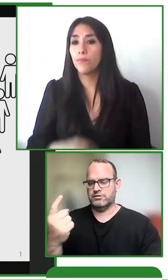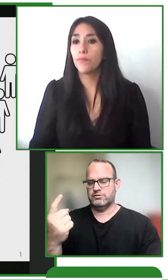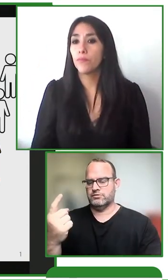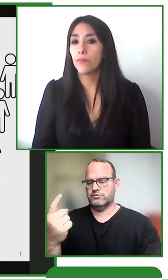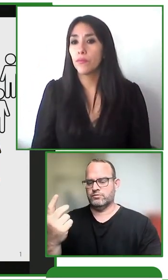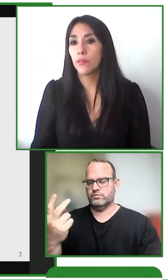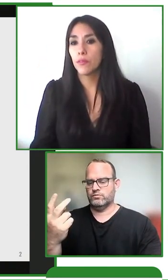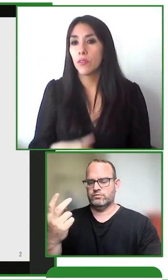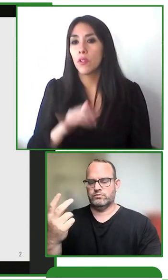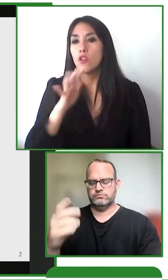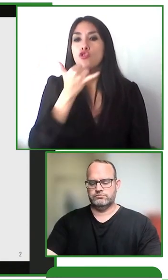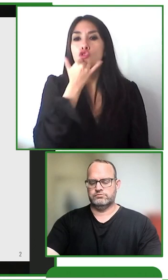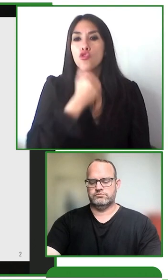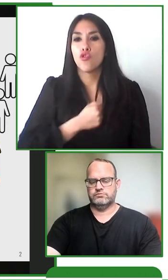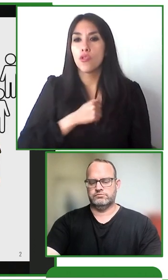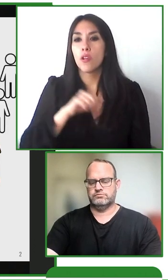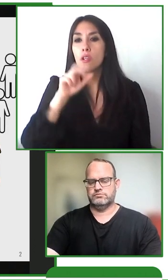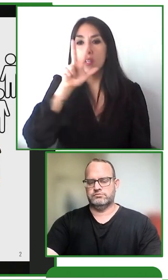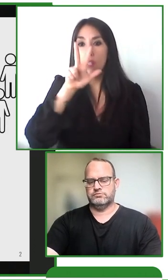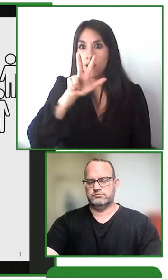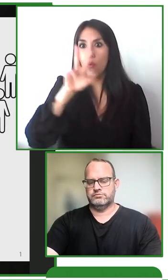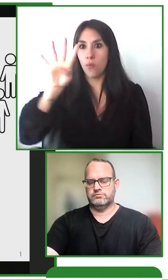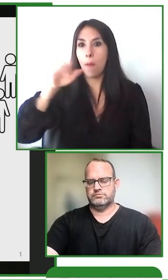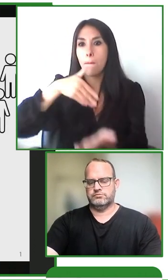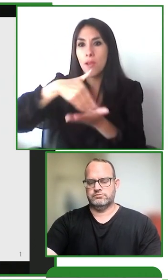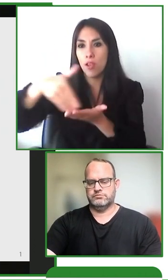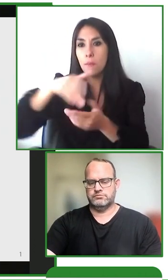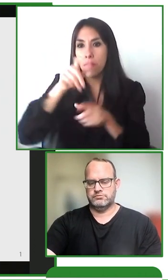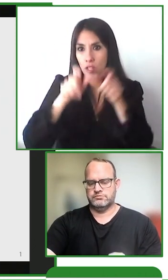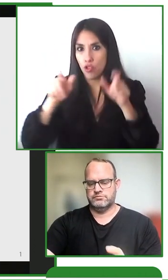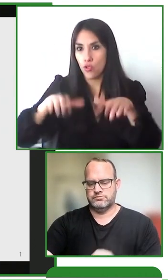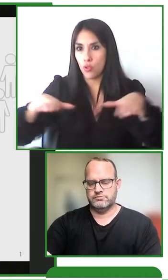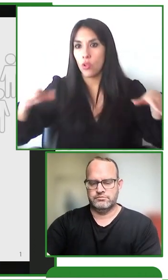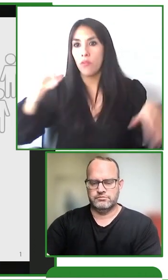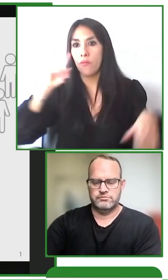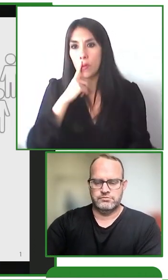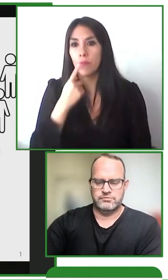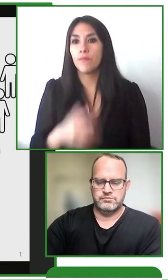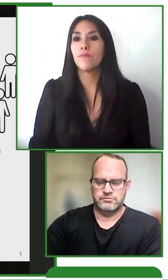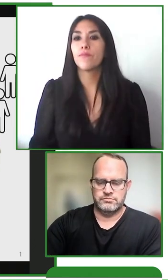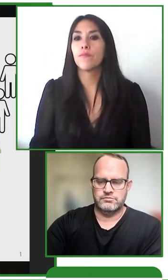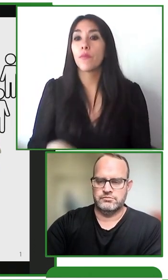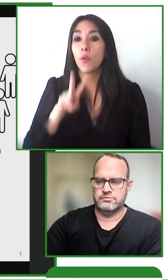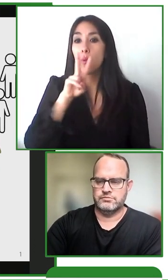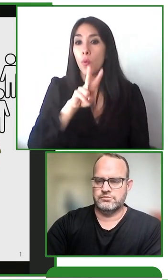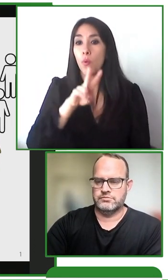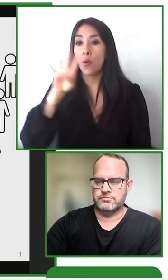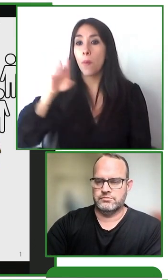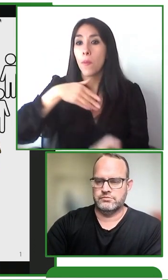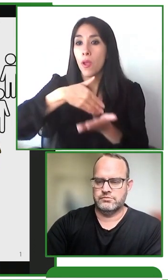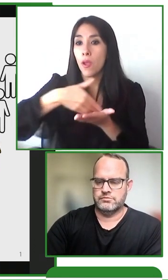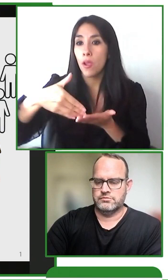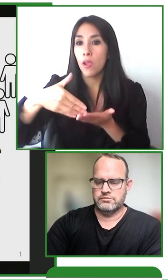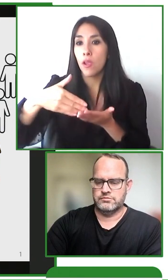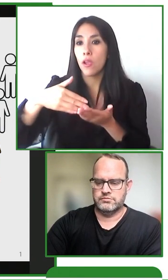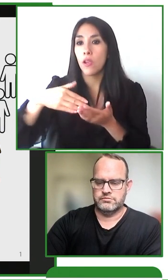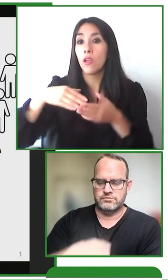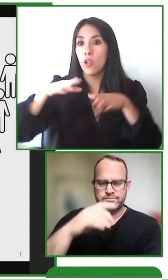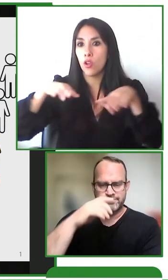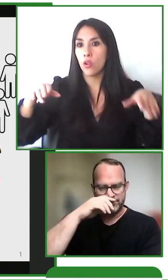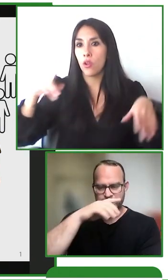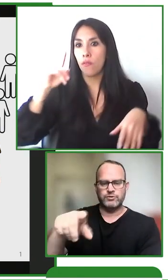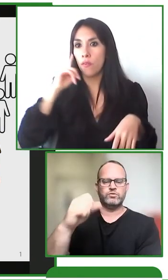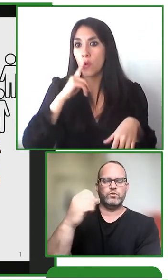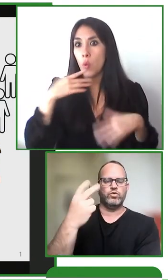pero de esos 34 millones de niños sordos, solamente 2% tienen acceso al